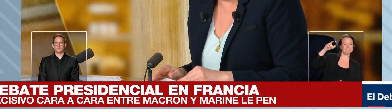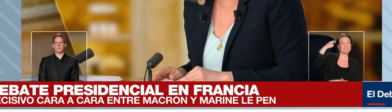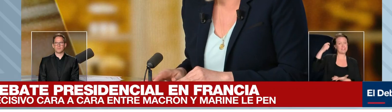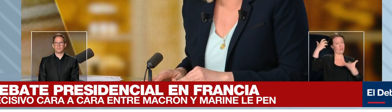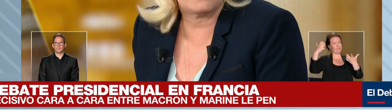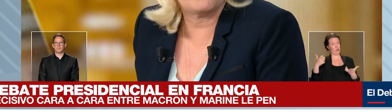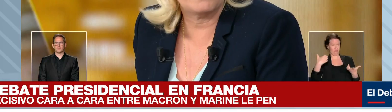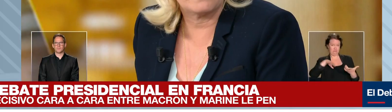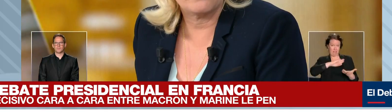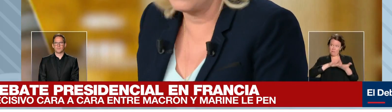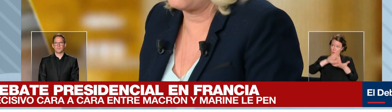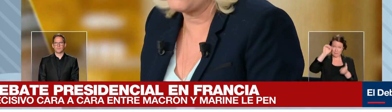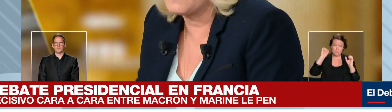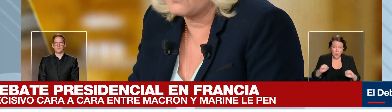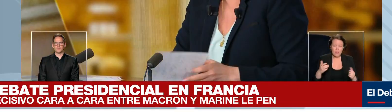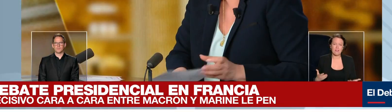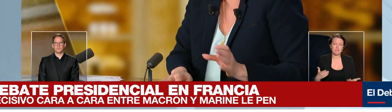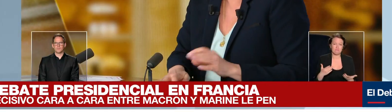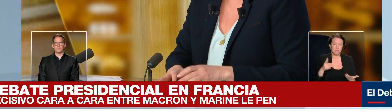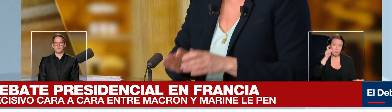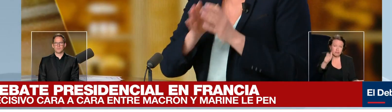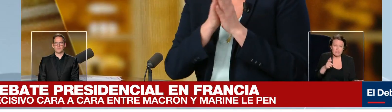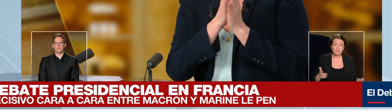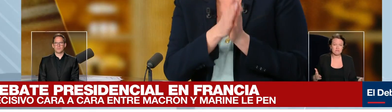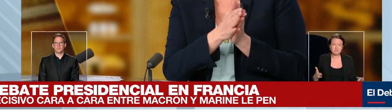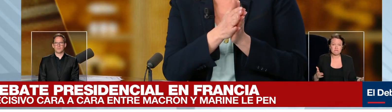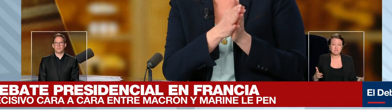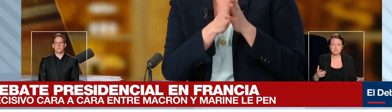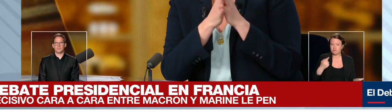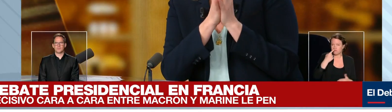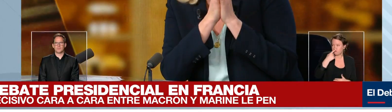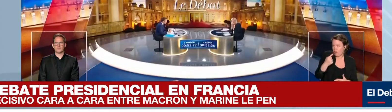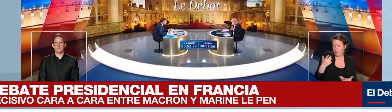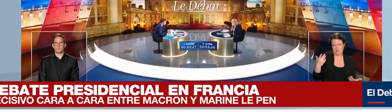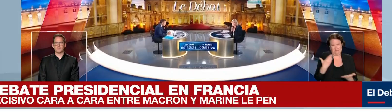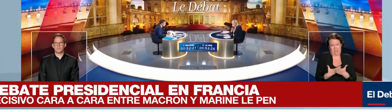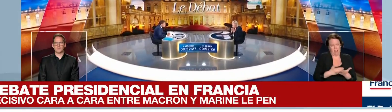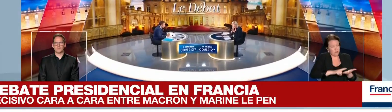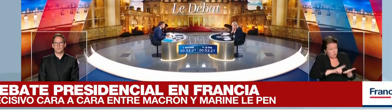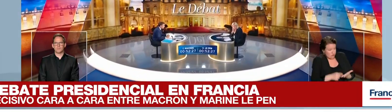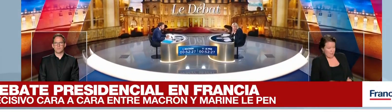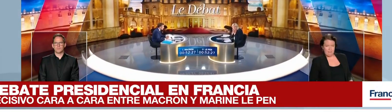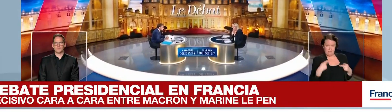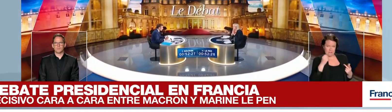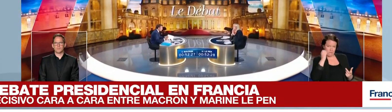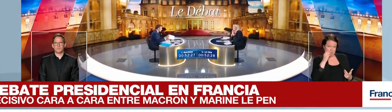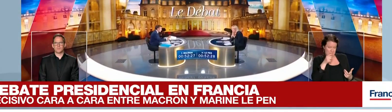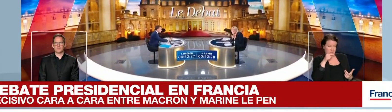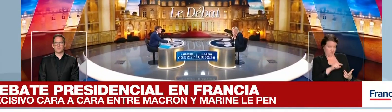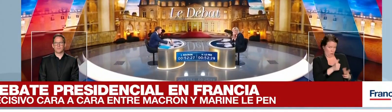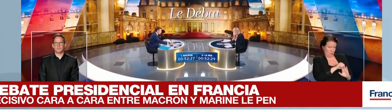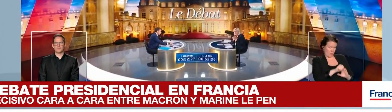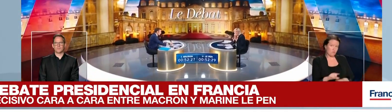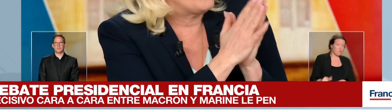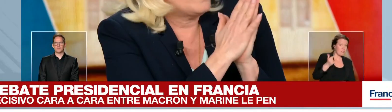no me podría presentar para ser presidente de la República. Considero que con el poder adquisitivo, la seguridad es uno de